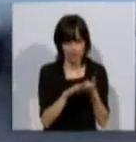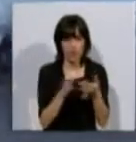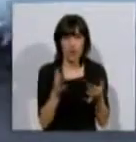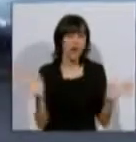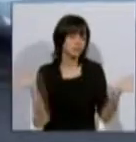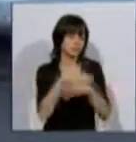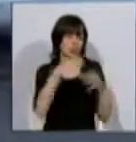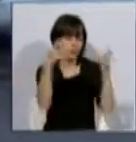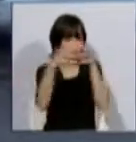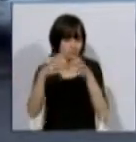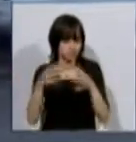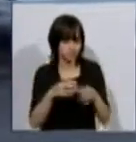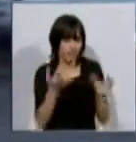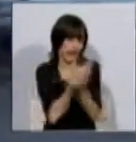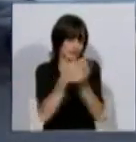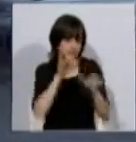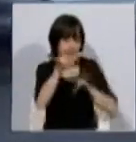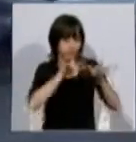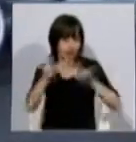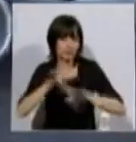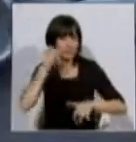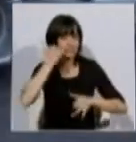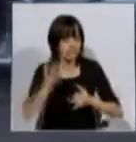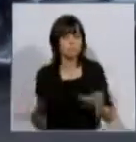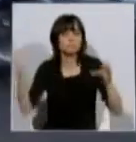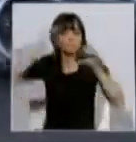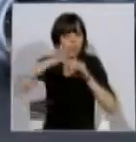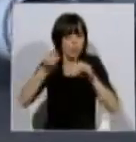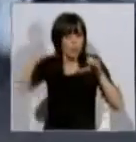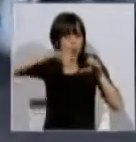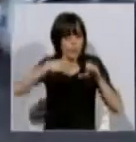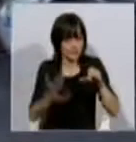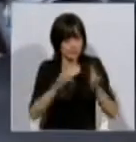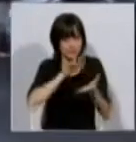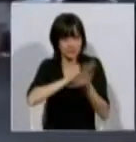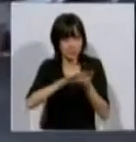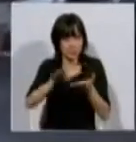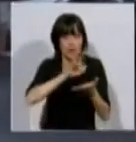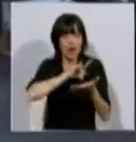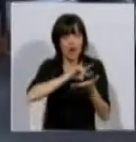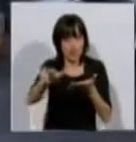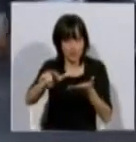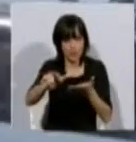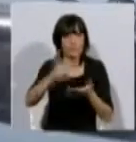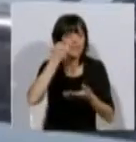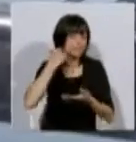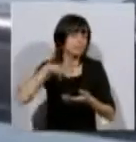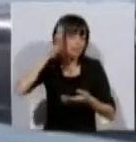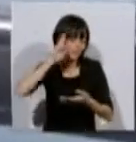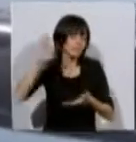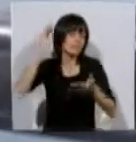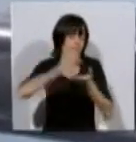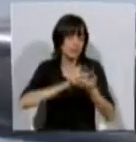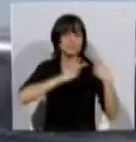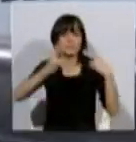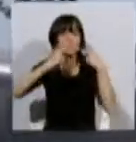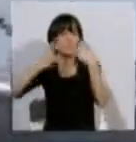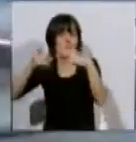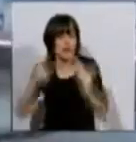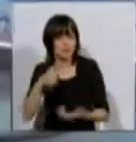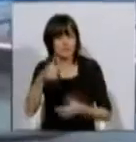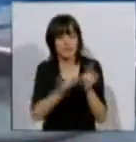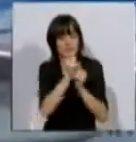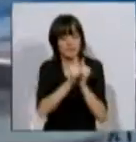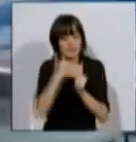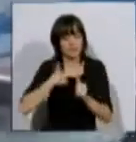de Aerolíneas Argentinas para sumar así un nuevo avión e incrementar la cantidad de vuelos y frecuencias que la aerolínea de